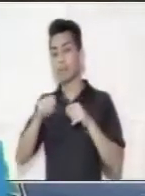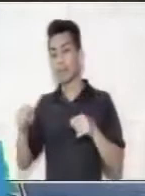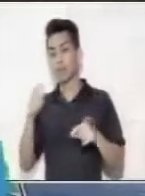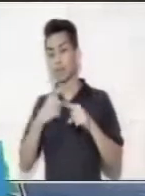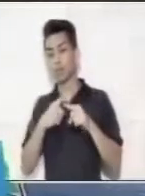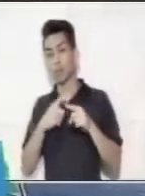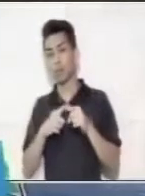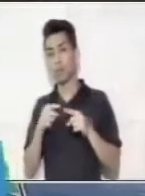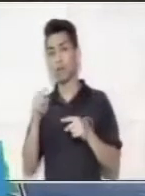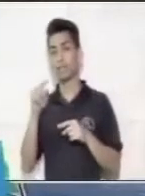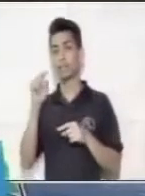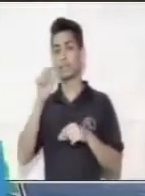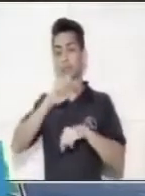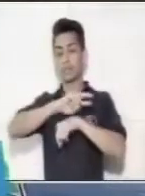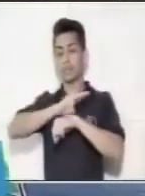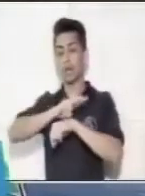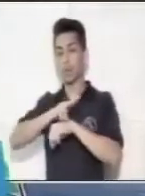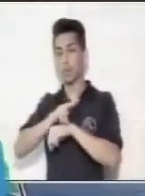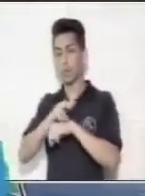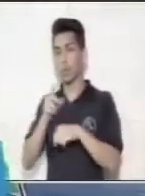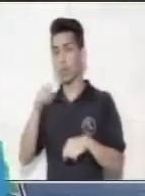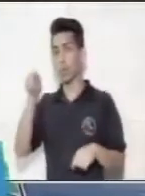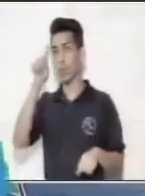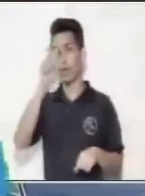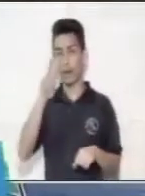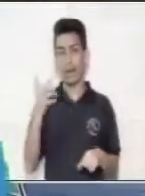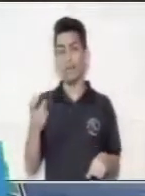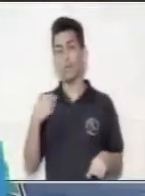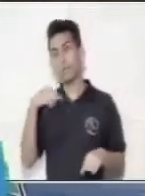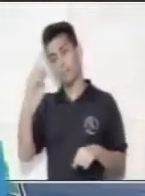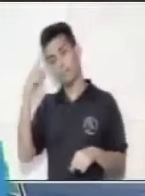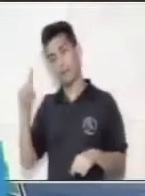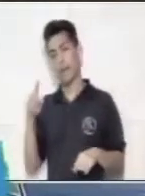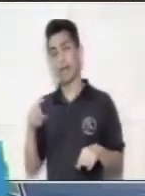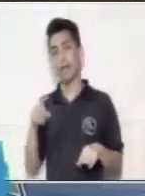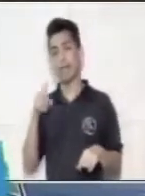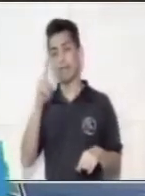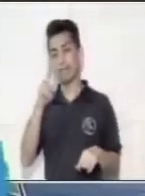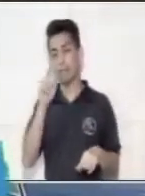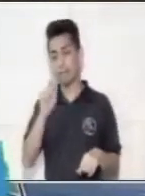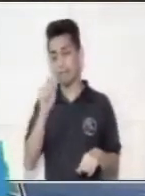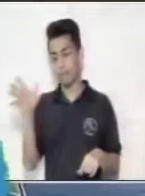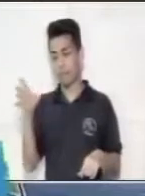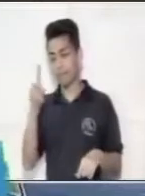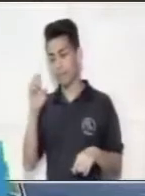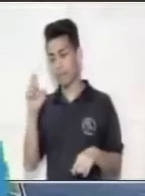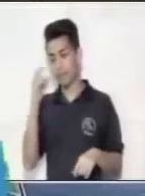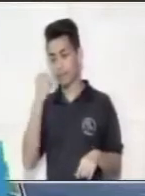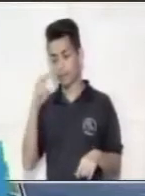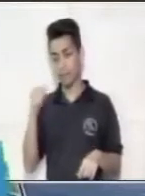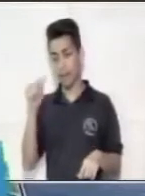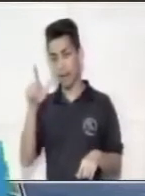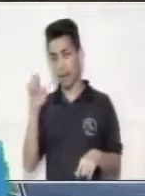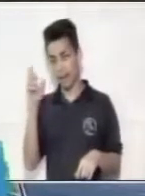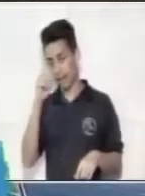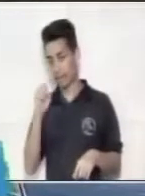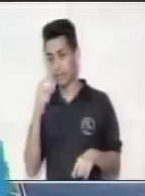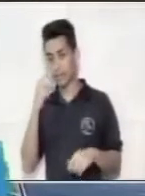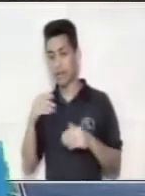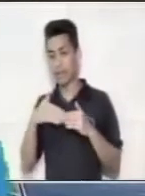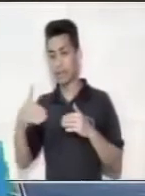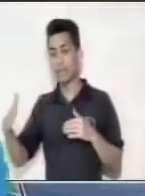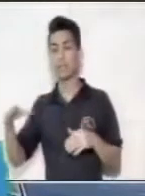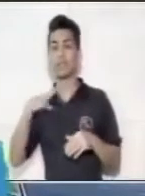para evitarnos el trabajo con decimales, pero lo que nos interesa ahorita es que la aceleración tiene